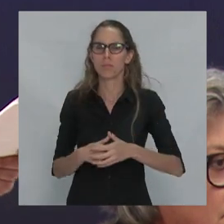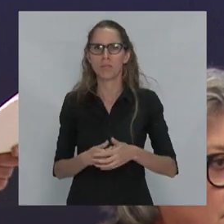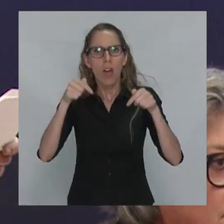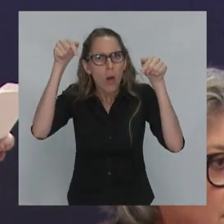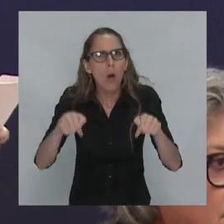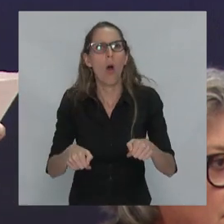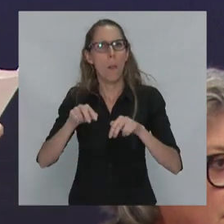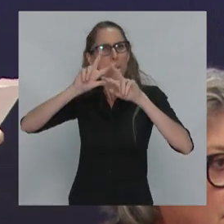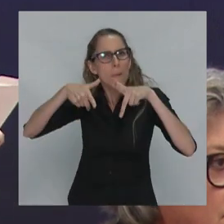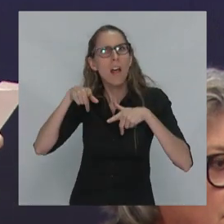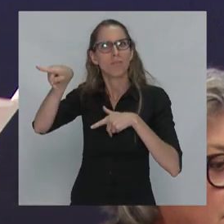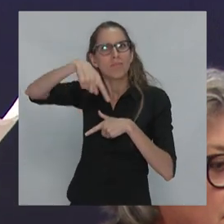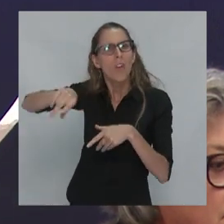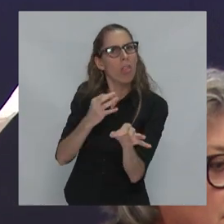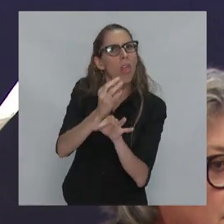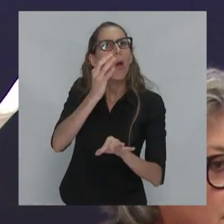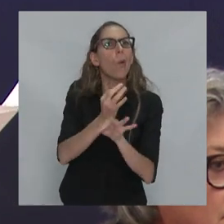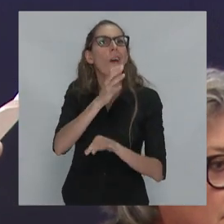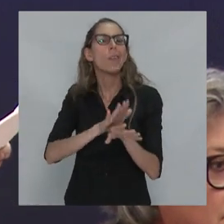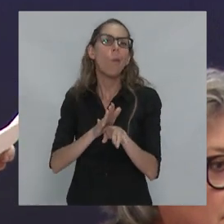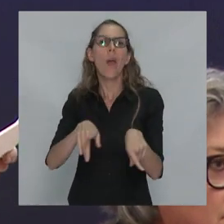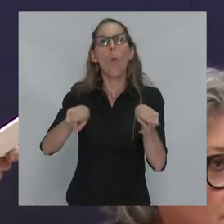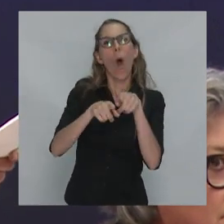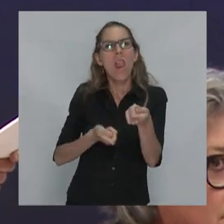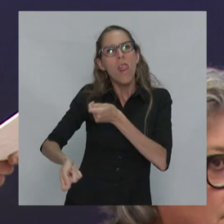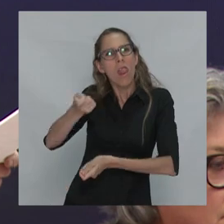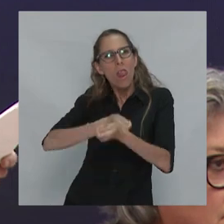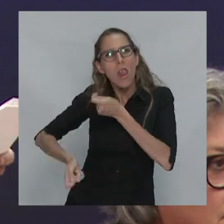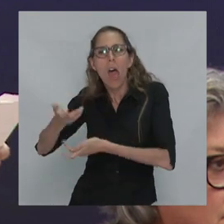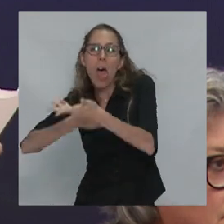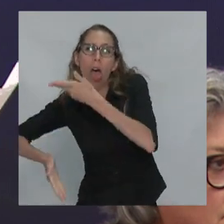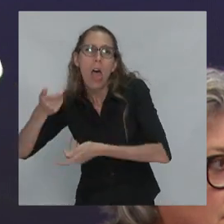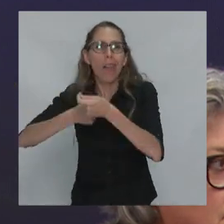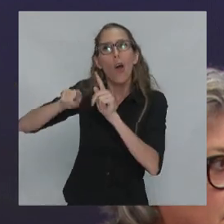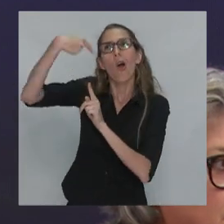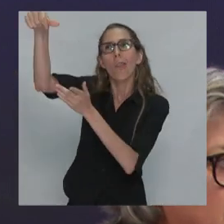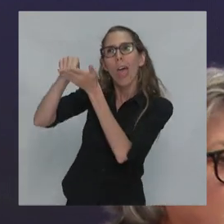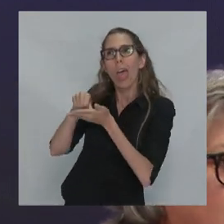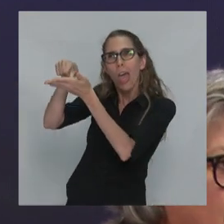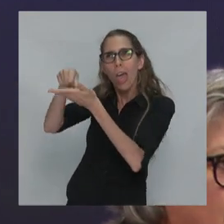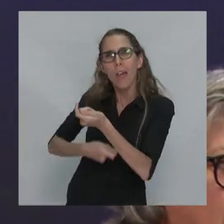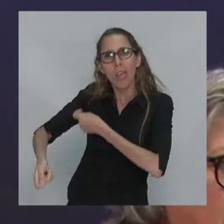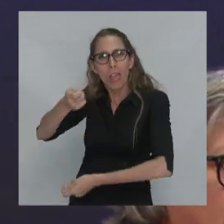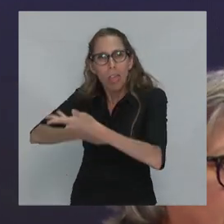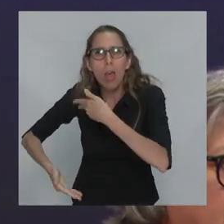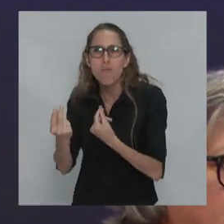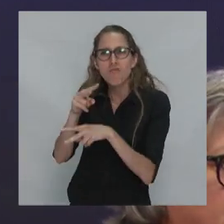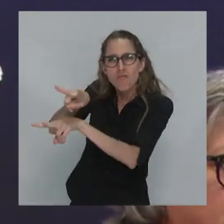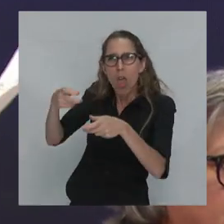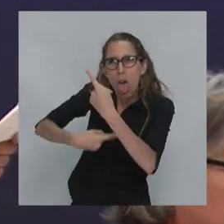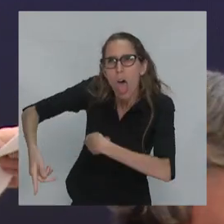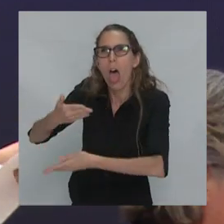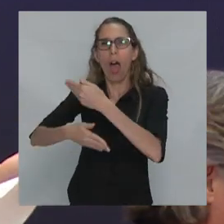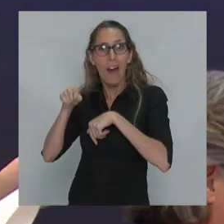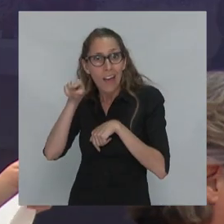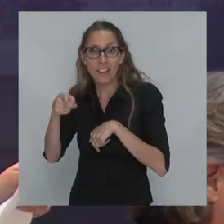hoy las políticas educativas se compran y se venden en mercados transnacionales cada vez más rentables, que